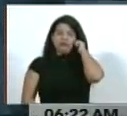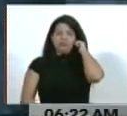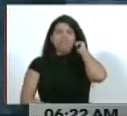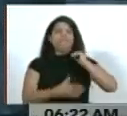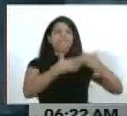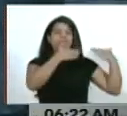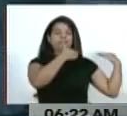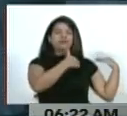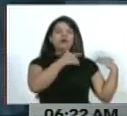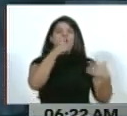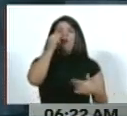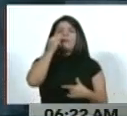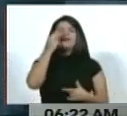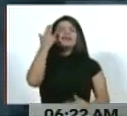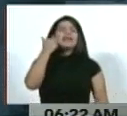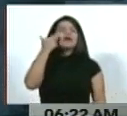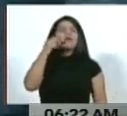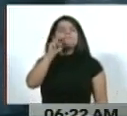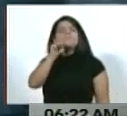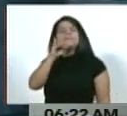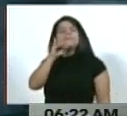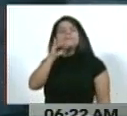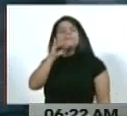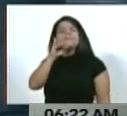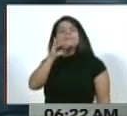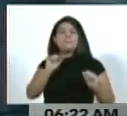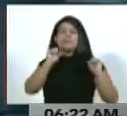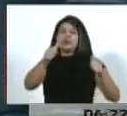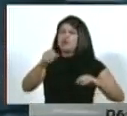cuando el negro Miguel comenzó a alzarse,